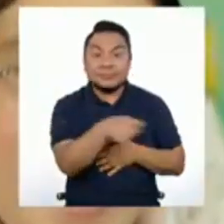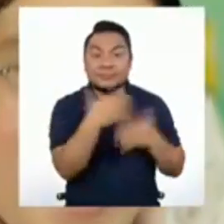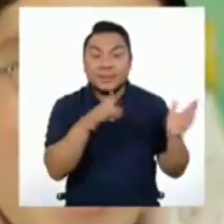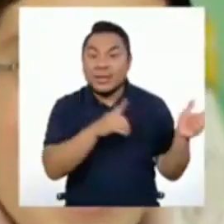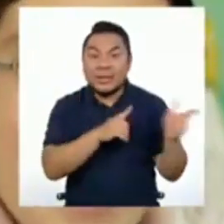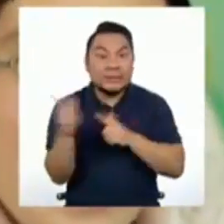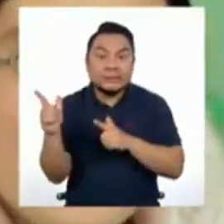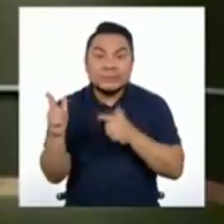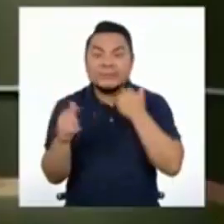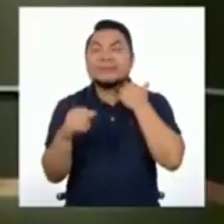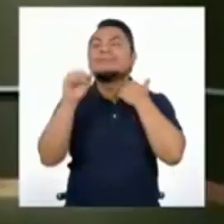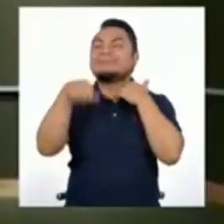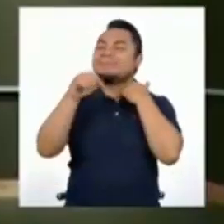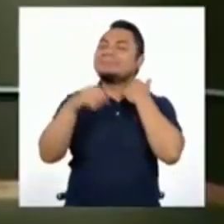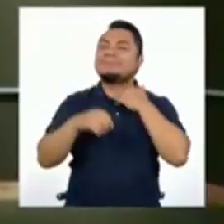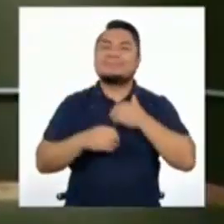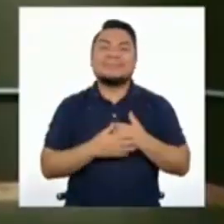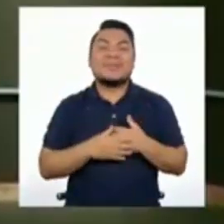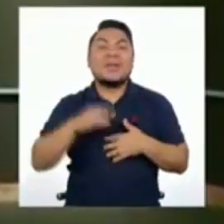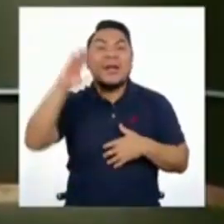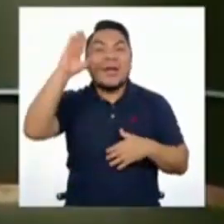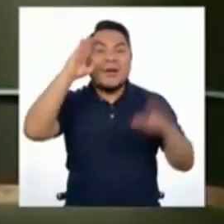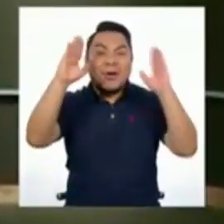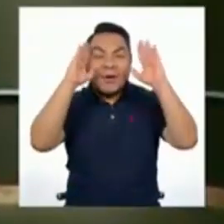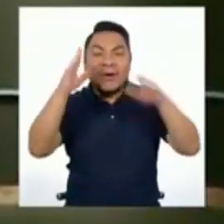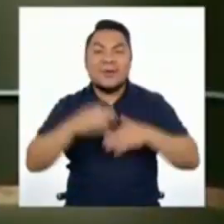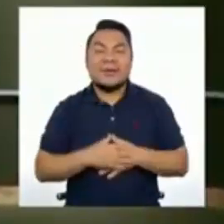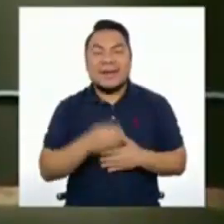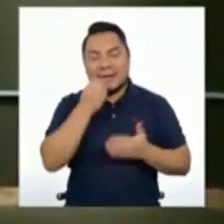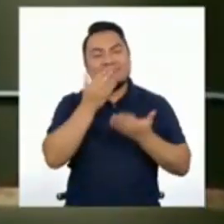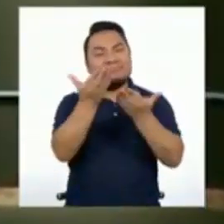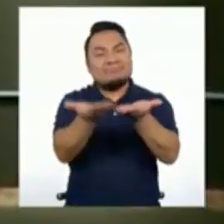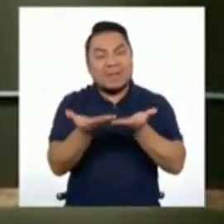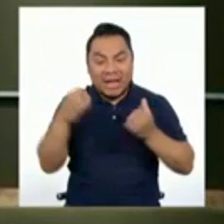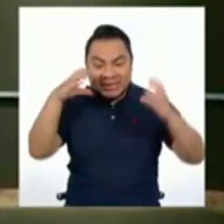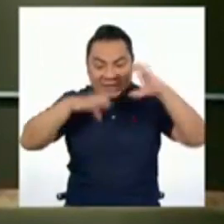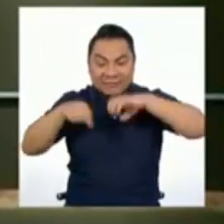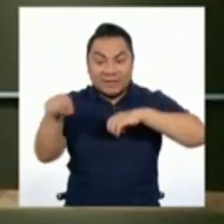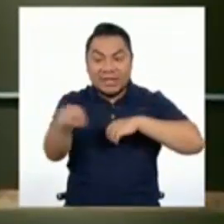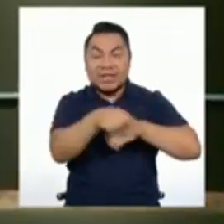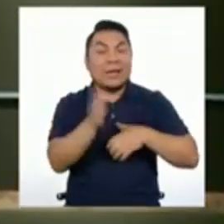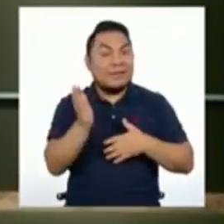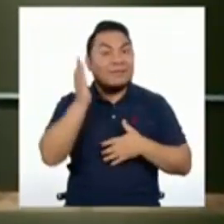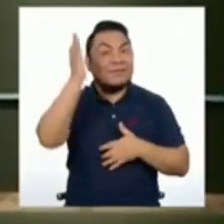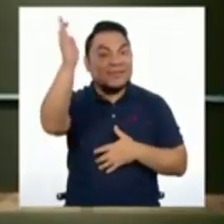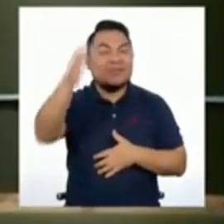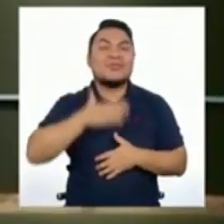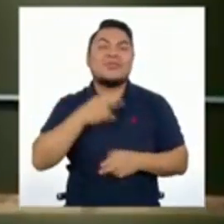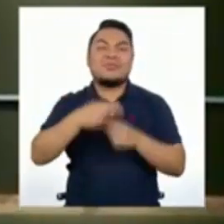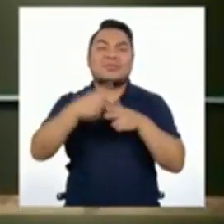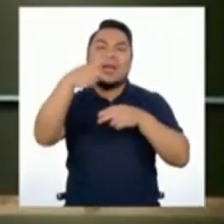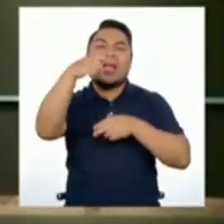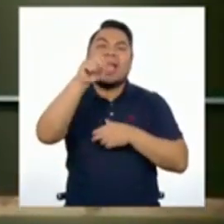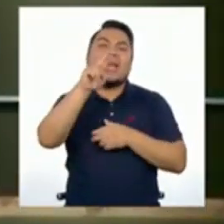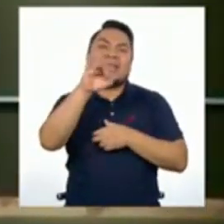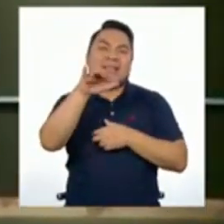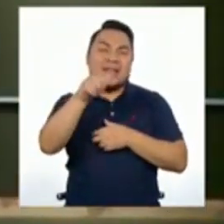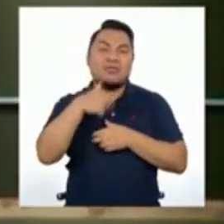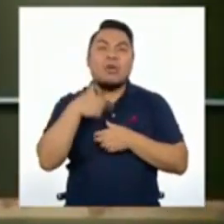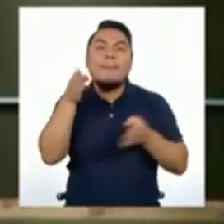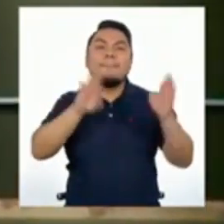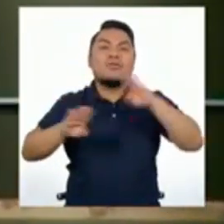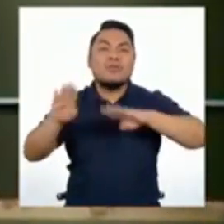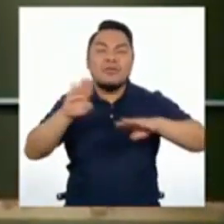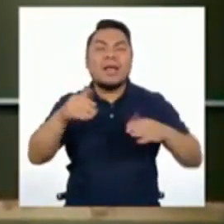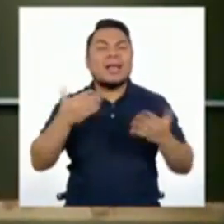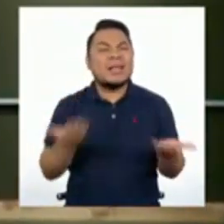preparados? ¡Sí! Hola chicos, bienvenidos a Científicos del Futuro. Soy Karina, soy bióloga y hoy les voy a contar